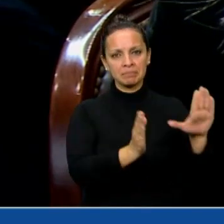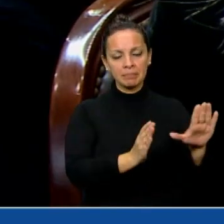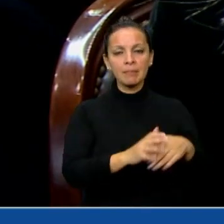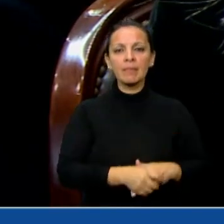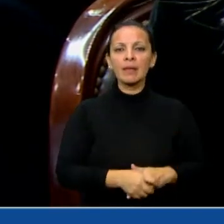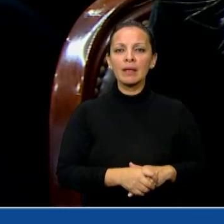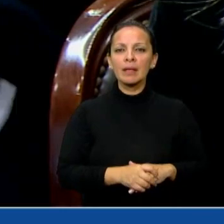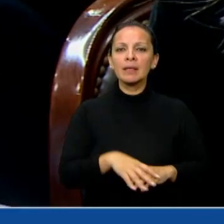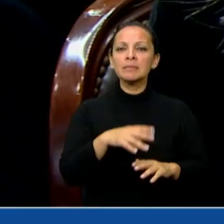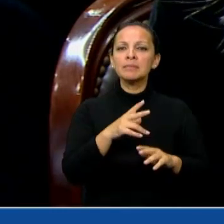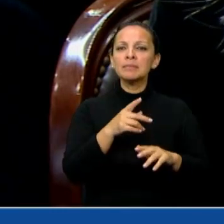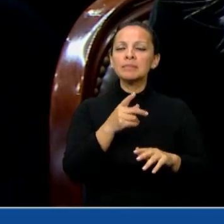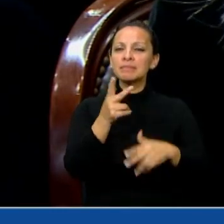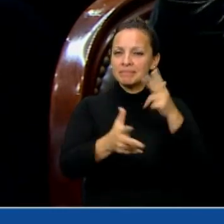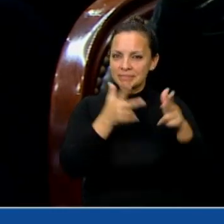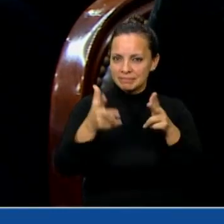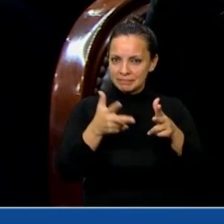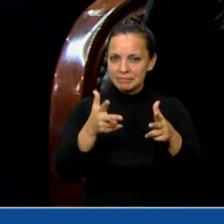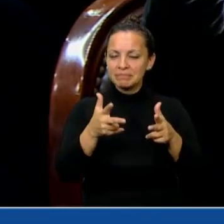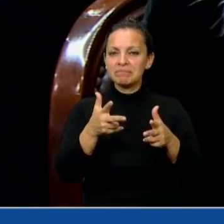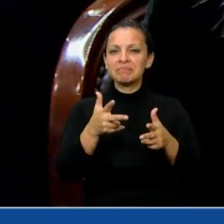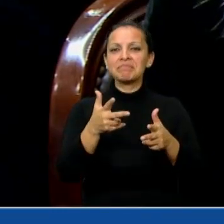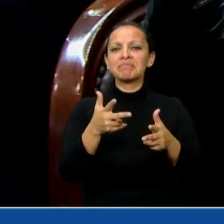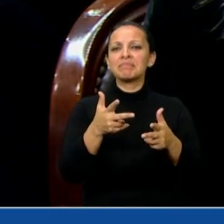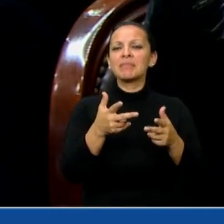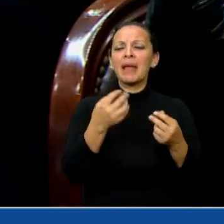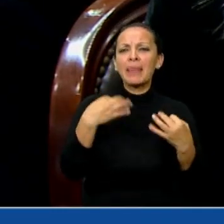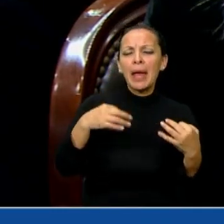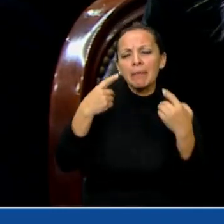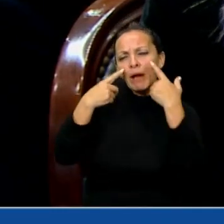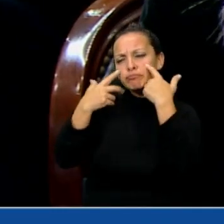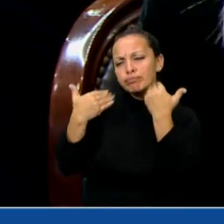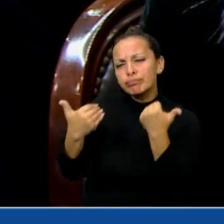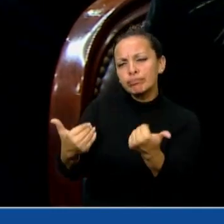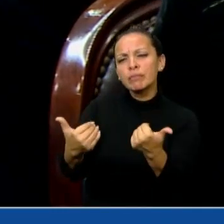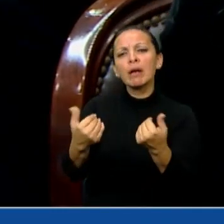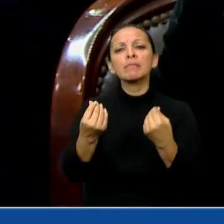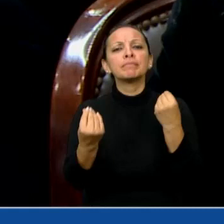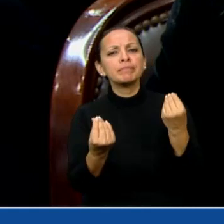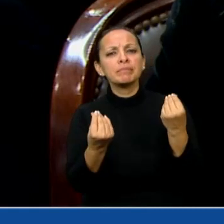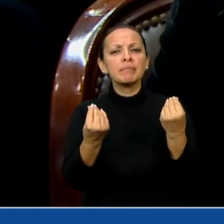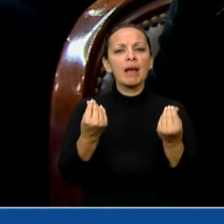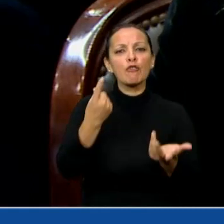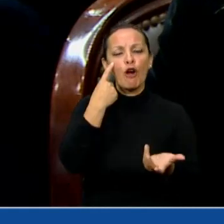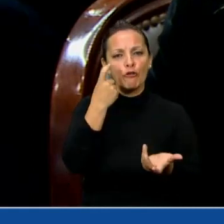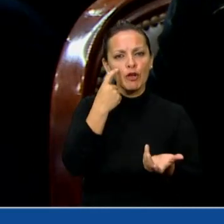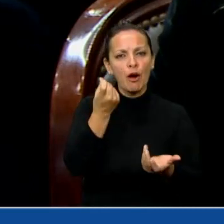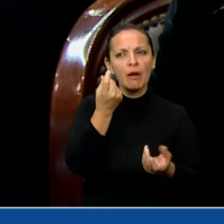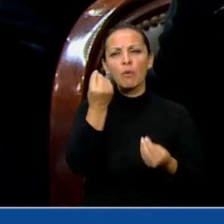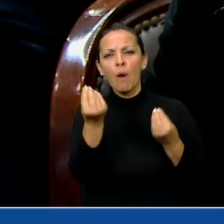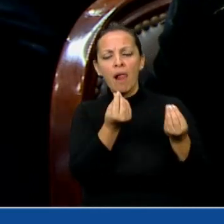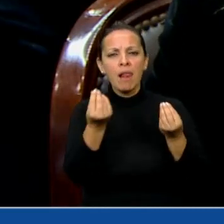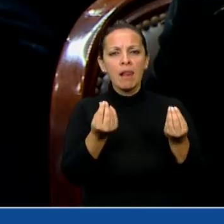cuando hablamos de realizar estudios para controlar cuáles son